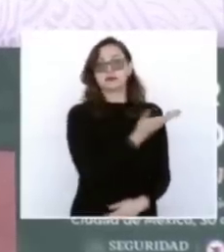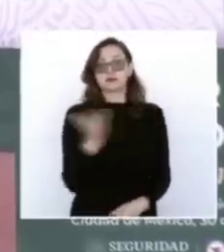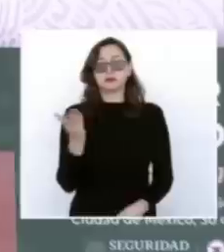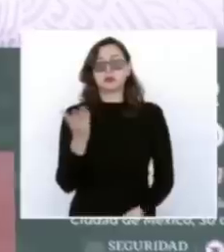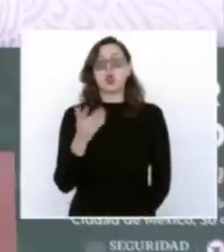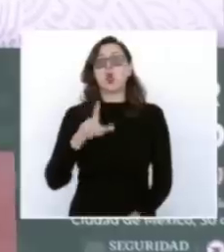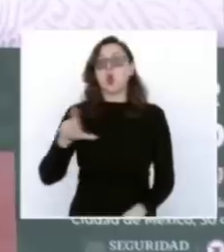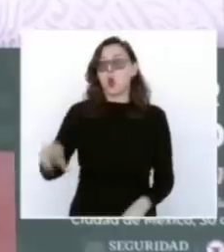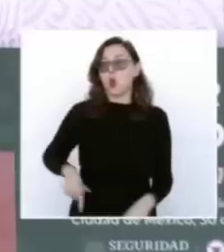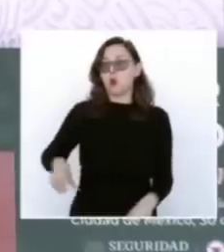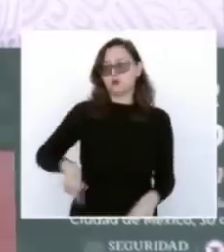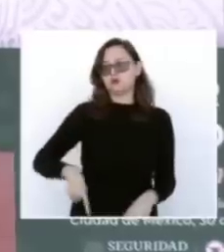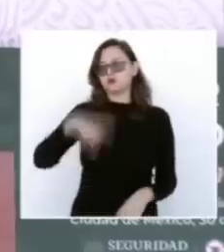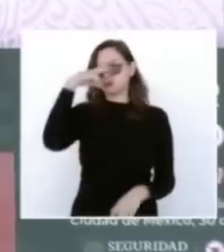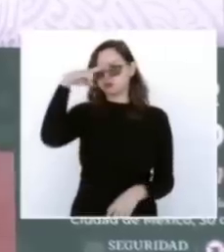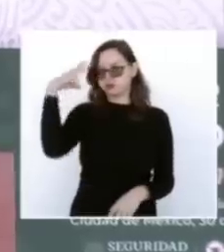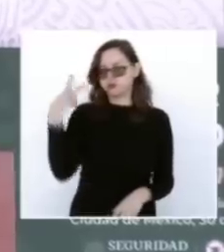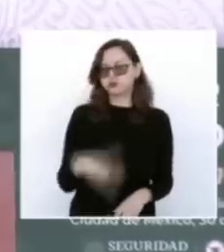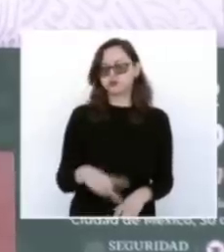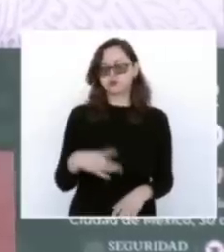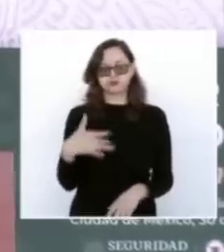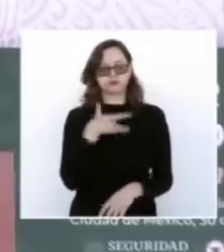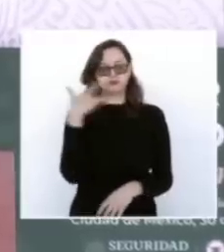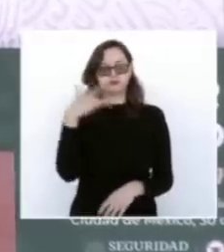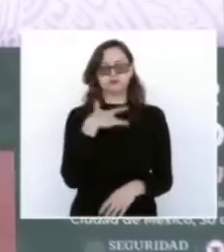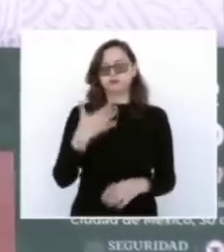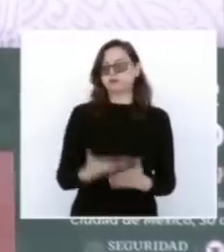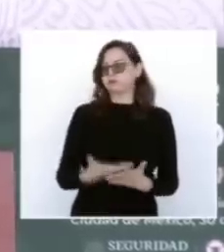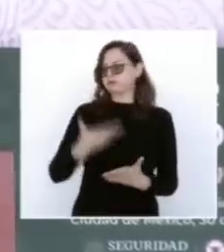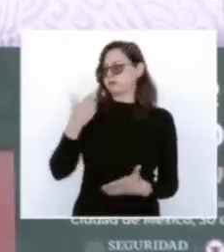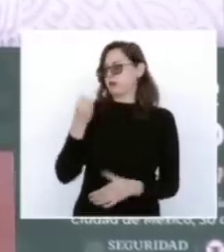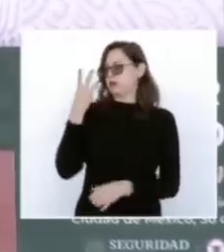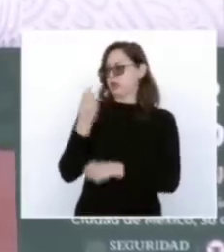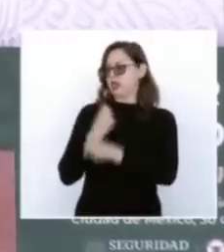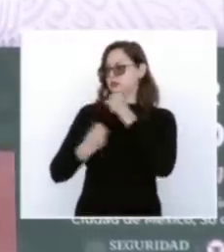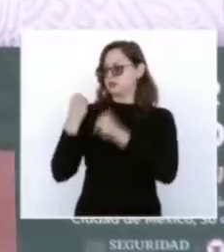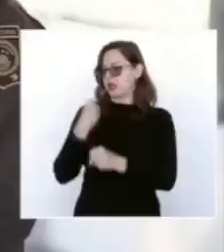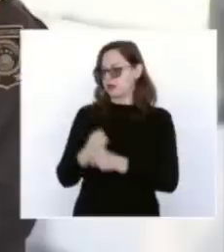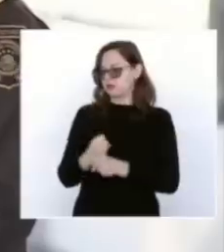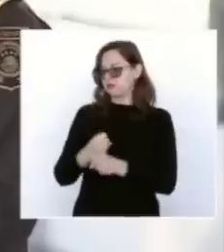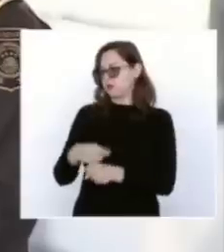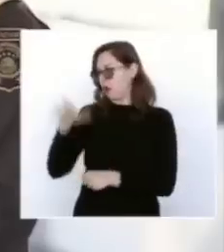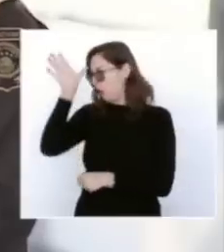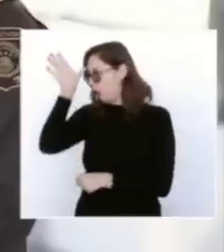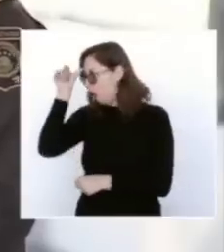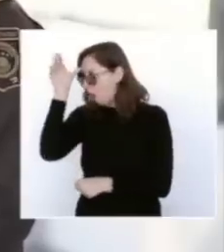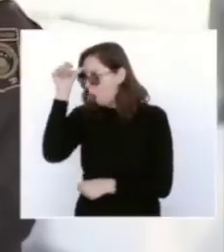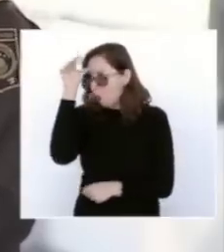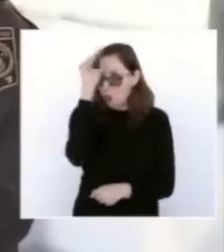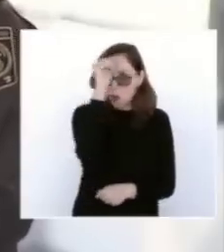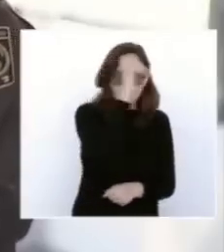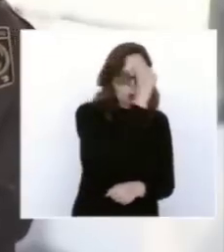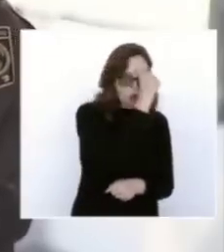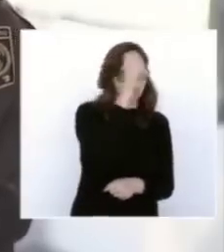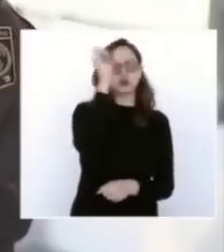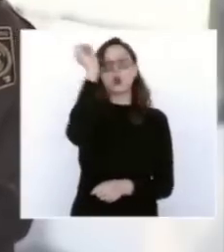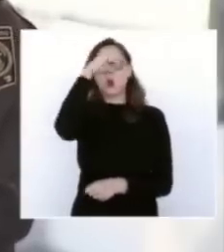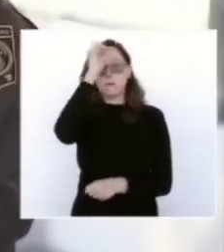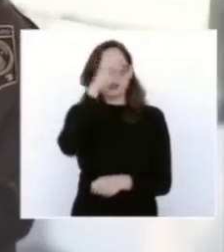hace 3 años un consenso histórico y trascendental, donde diferentes visiones y posiciones